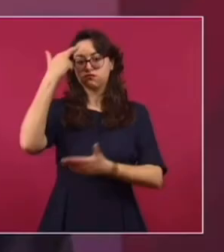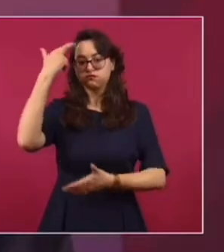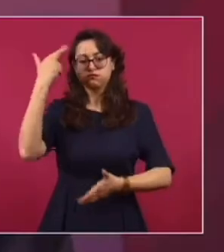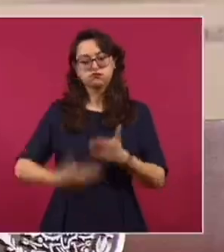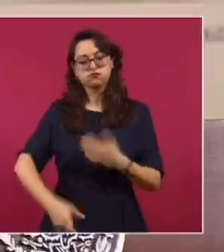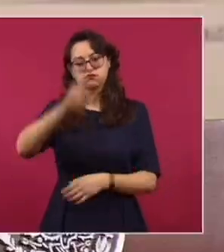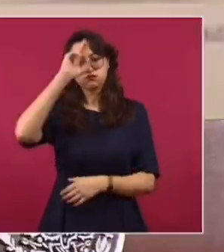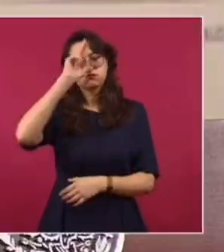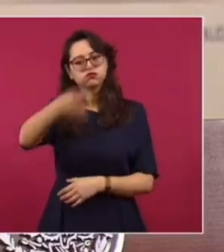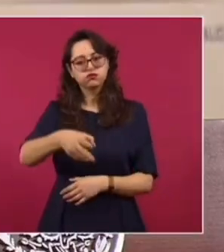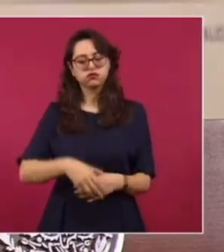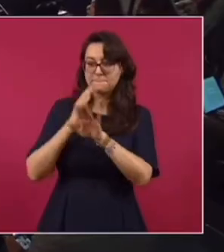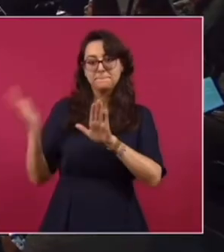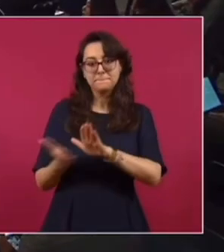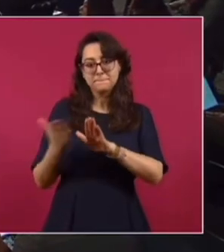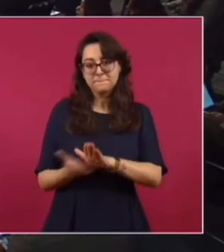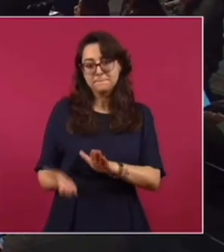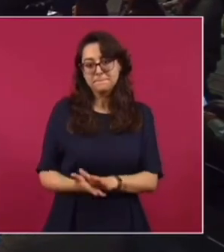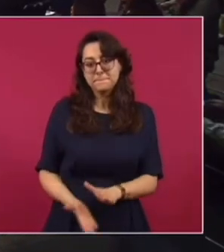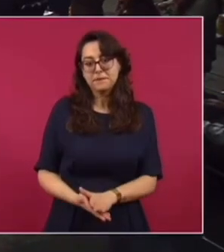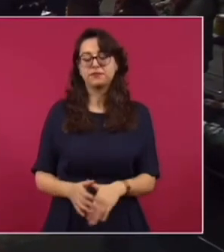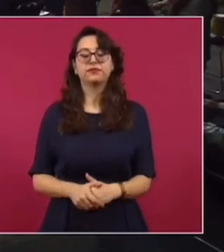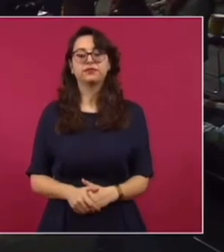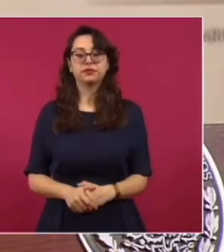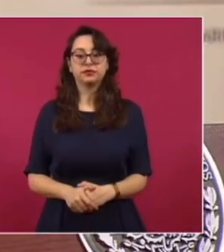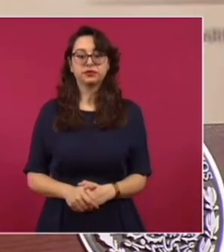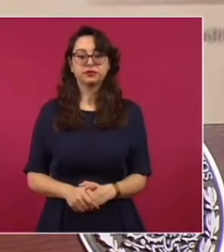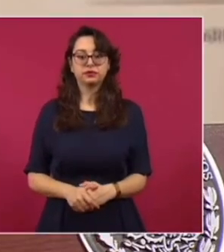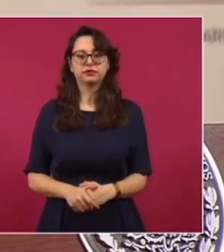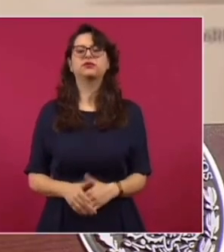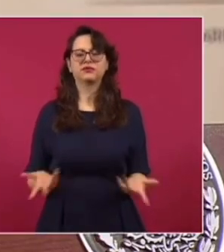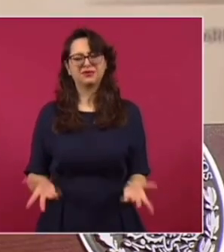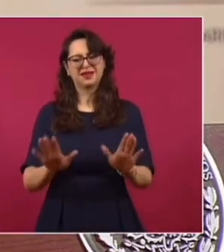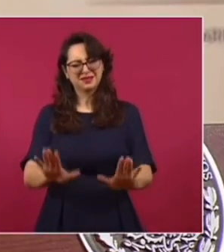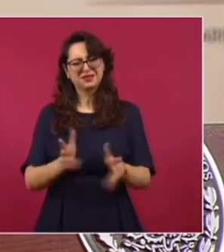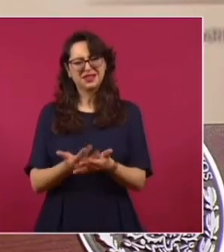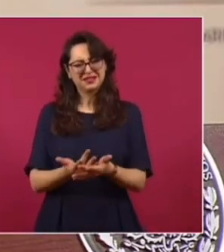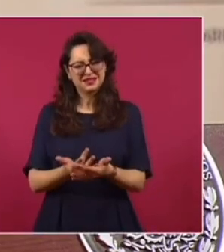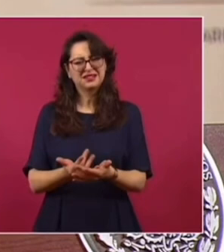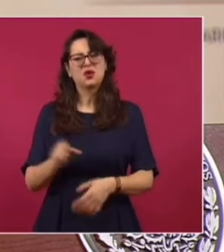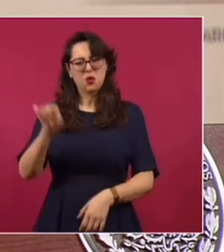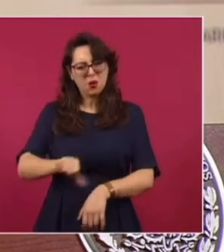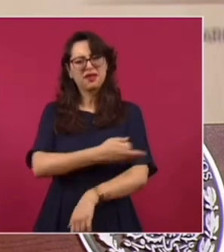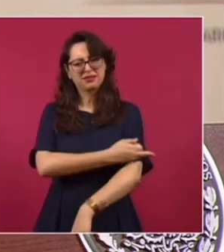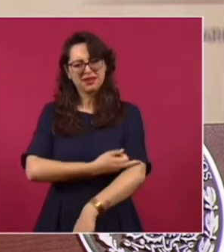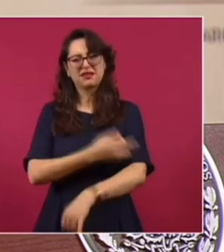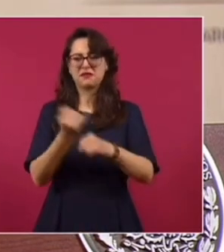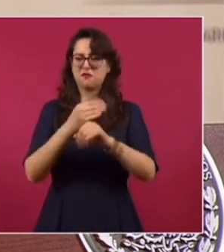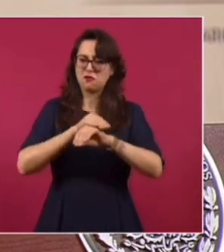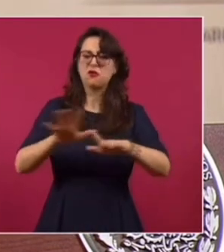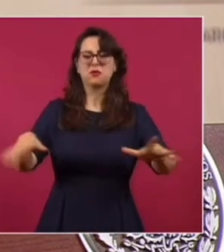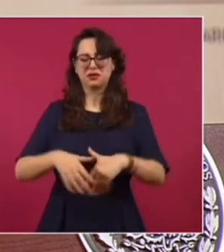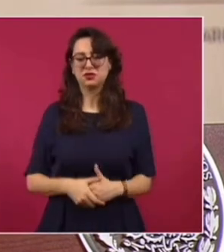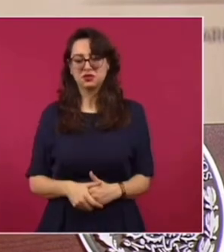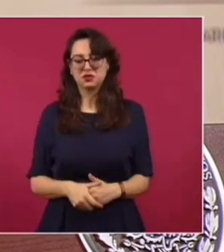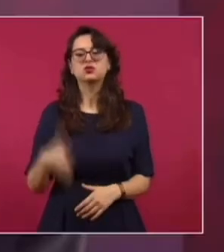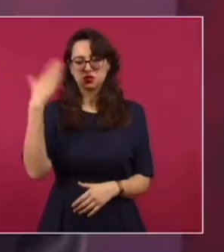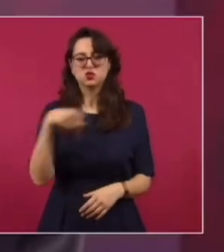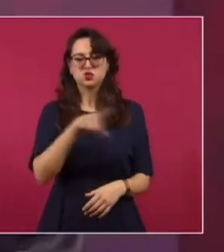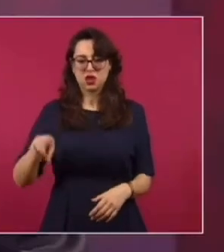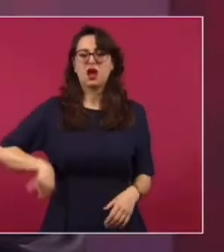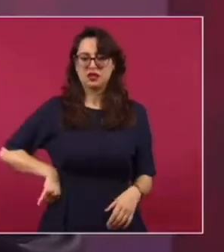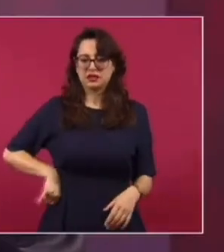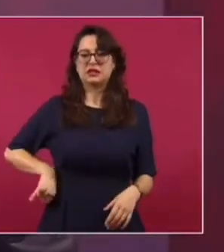permite la impunidad. ¿Cuándo sería la conferencia? Ya les van a avisar. O sea, yo sé que ustedes están muy interesados en esto,